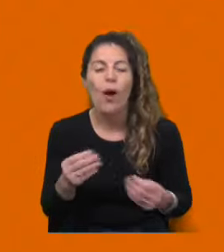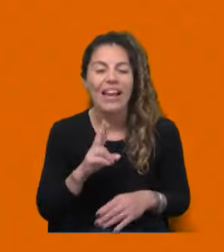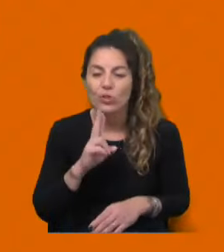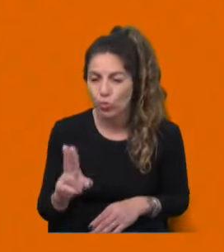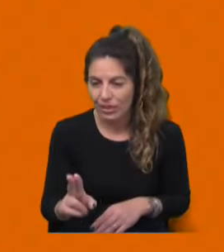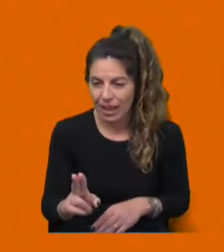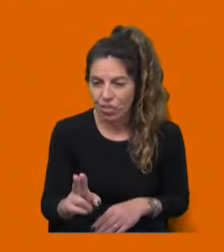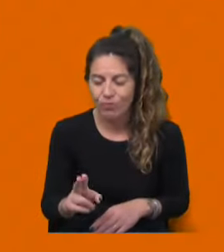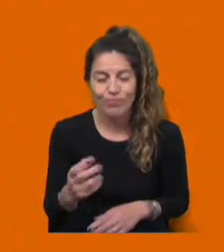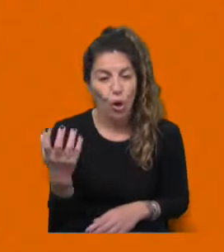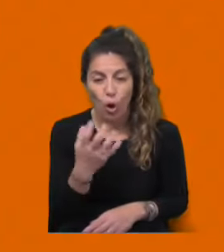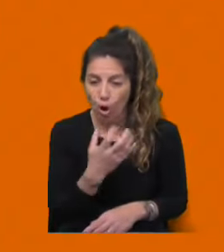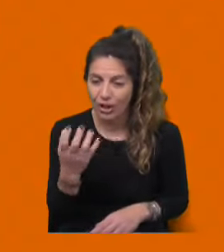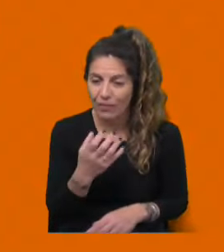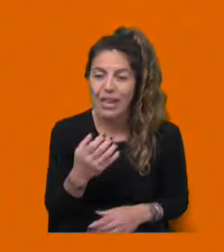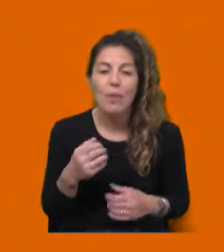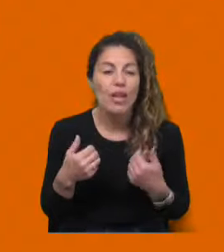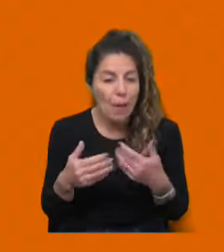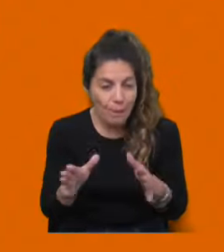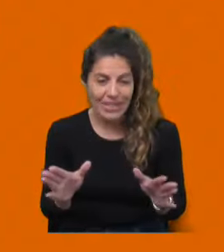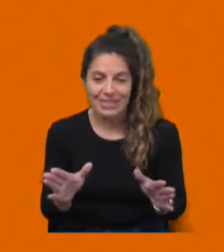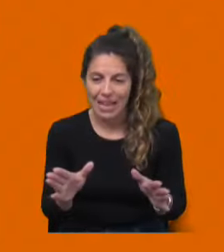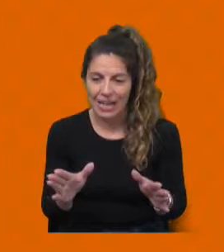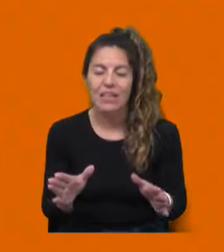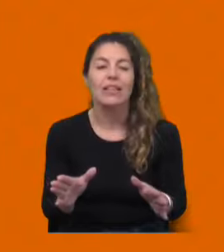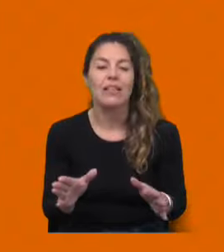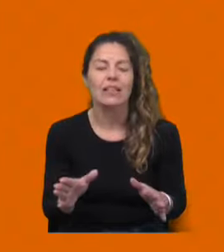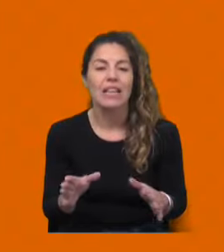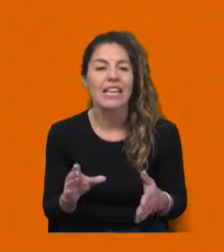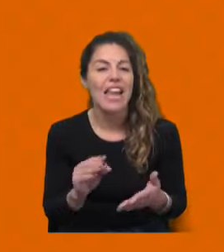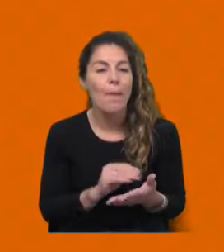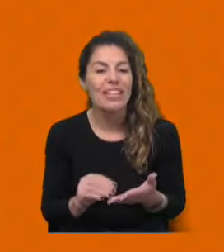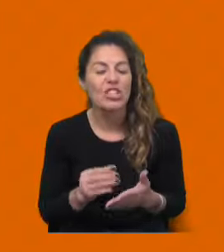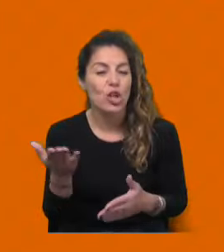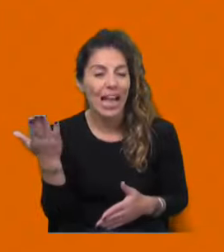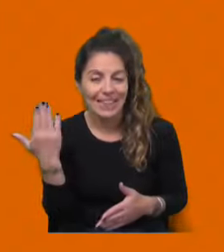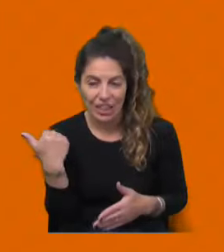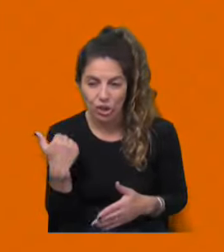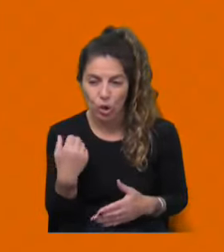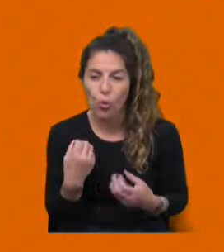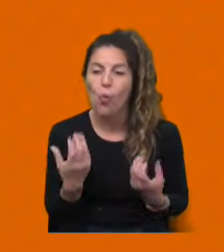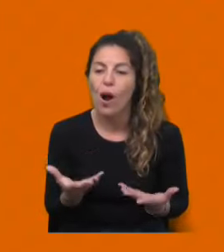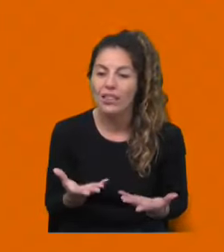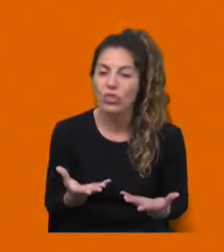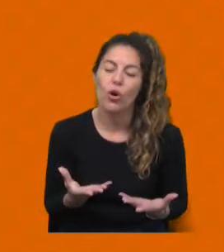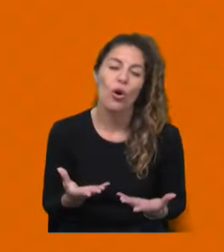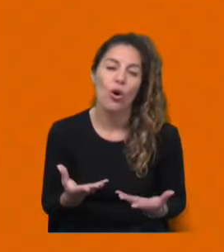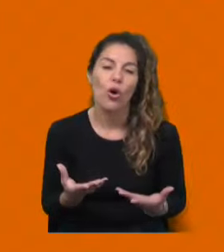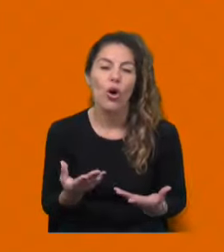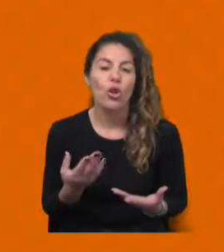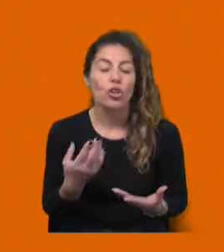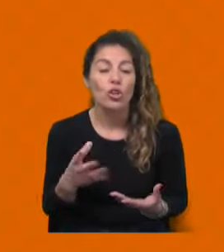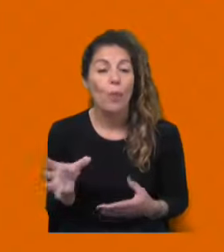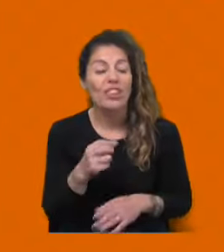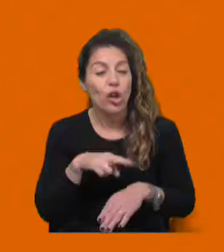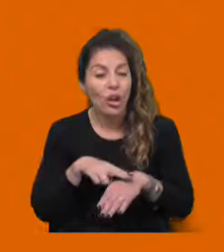resultado? Nefasto. Y voy a empezar con la administración anterior, cuando, tomando